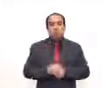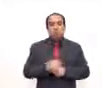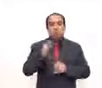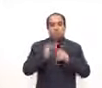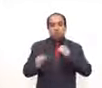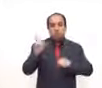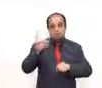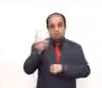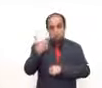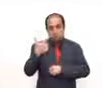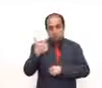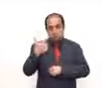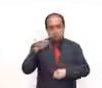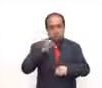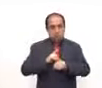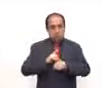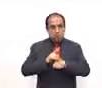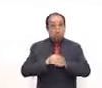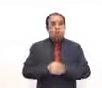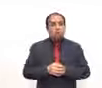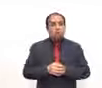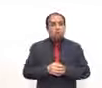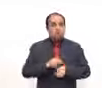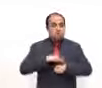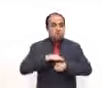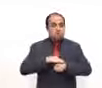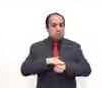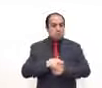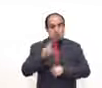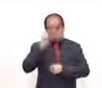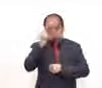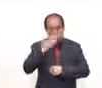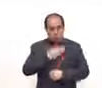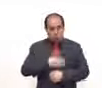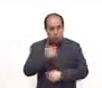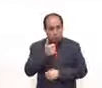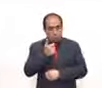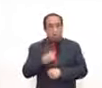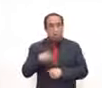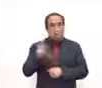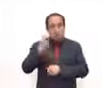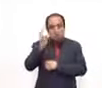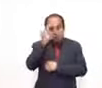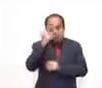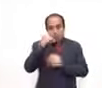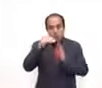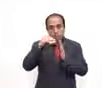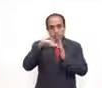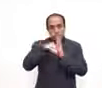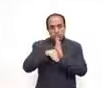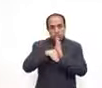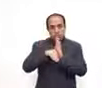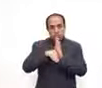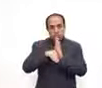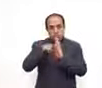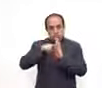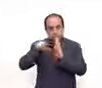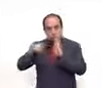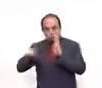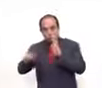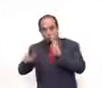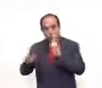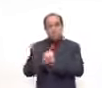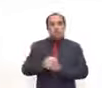días agregados. Recuerden, esto se ajusta un poquito, pero de todos modos una tendencia hacia la baja es algo que no habíamos visto, pues ustedes pueden